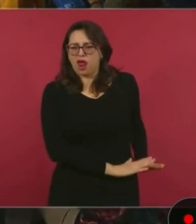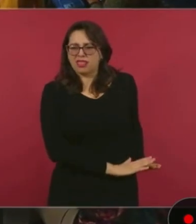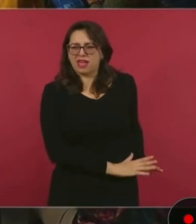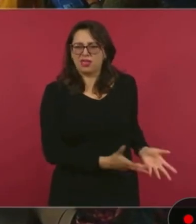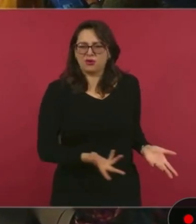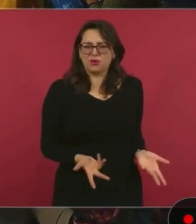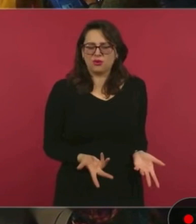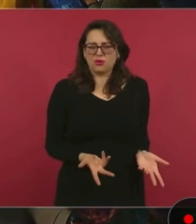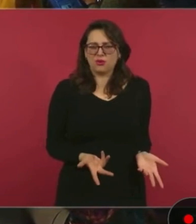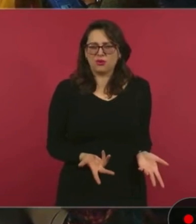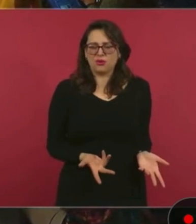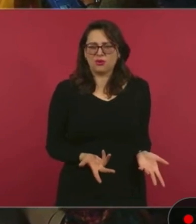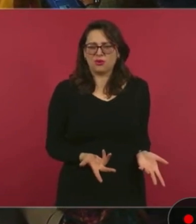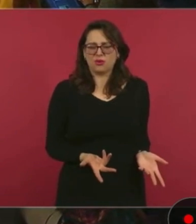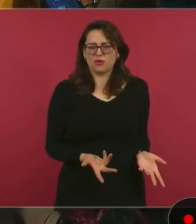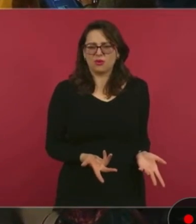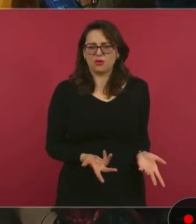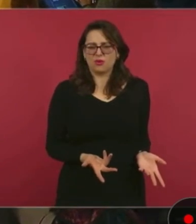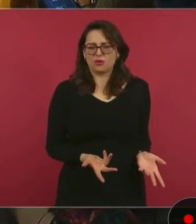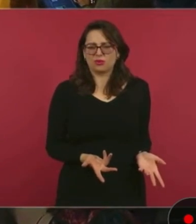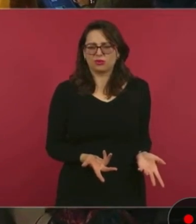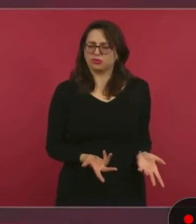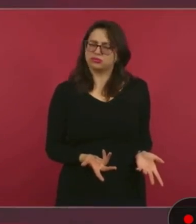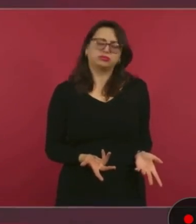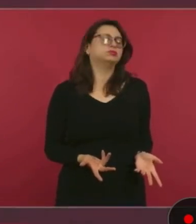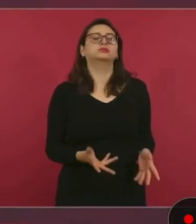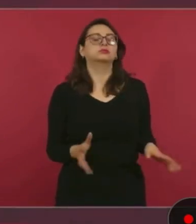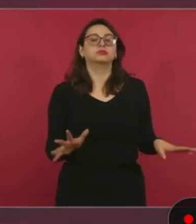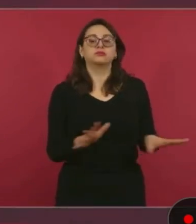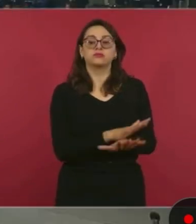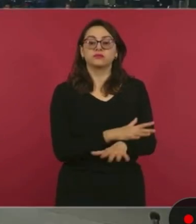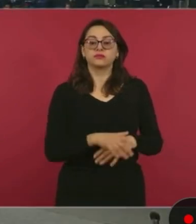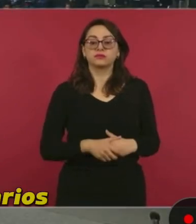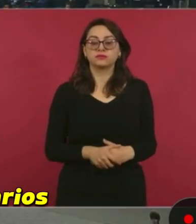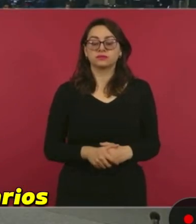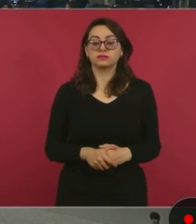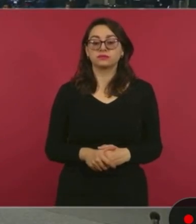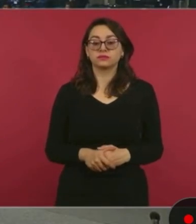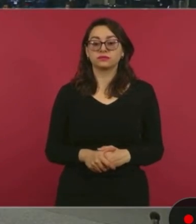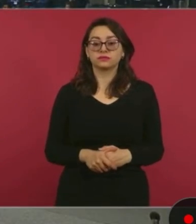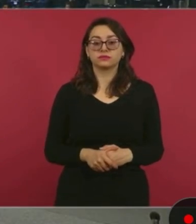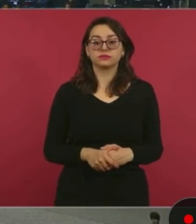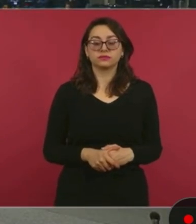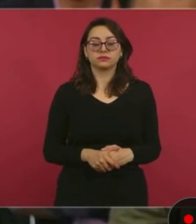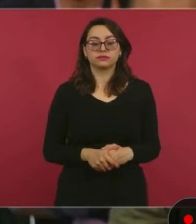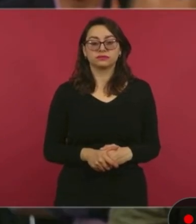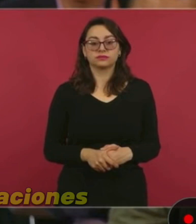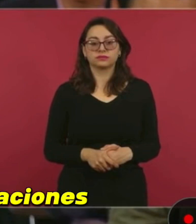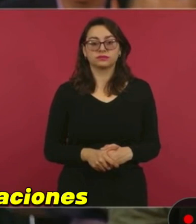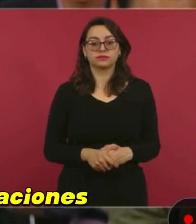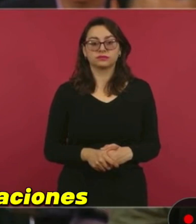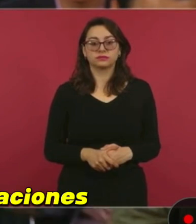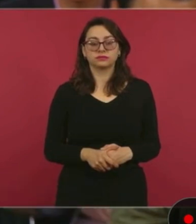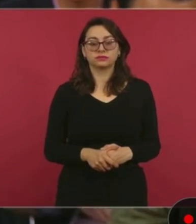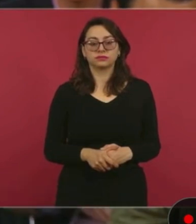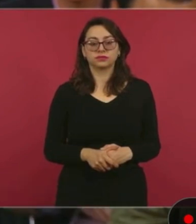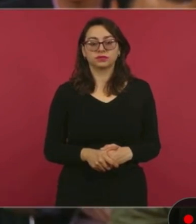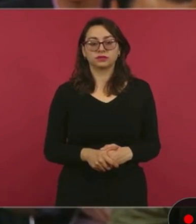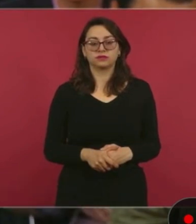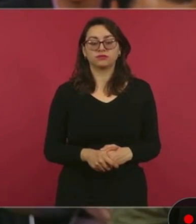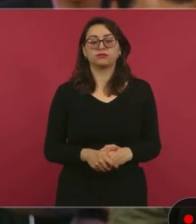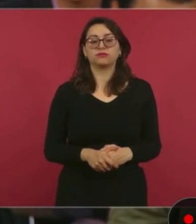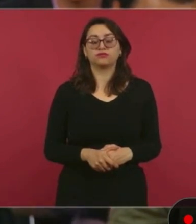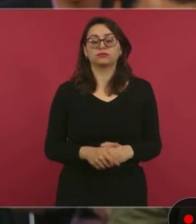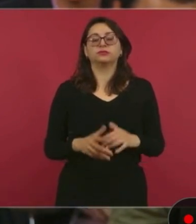Lo que se hizo en el Poder Ejecutivo. O sea, que todo se resuelva bajando los salarios, sí, bajando las prestaciones para que les alcance. Prestaciones,